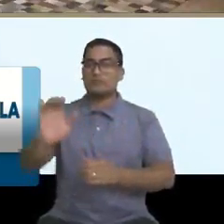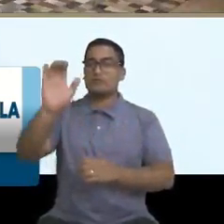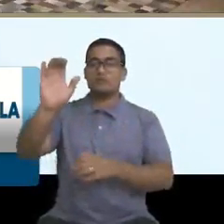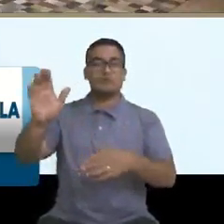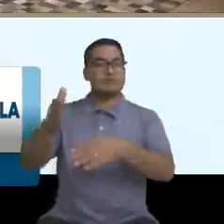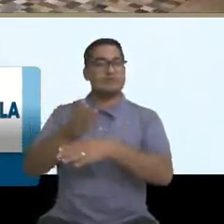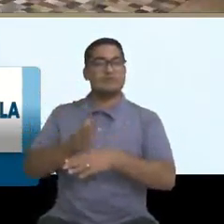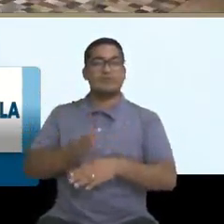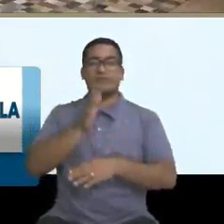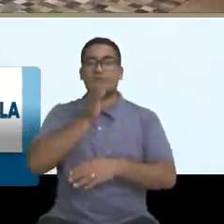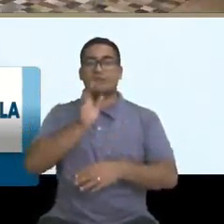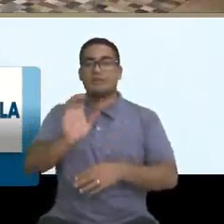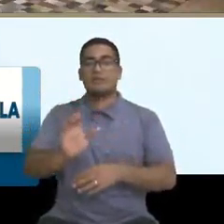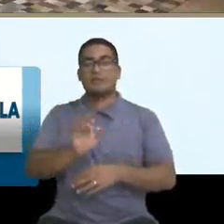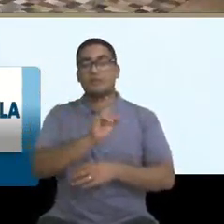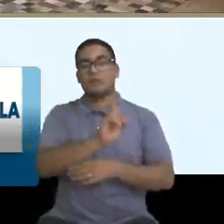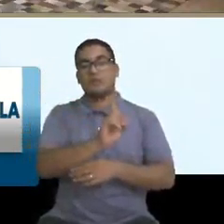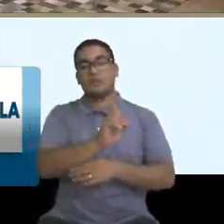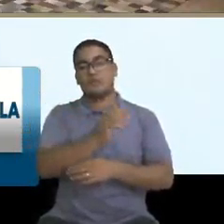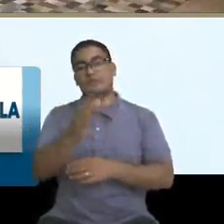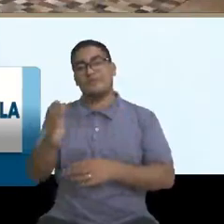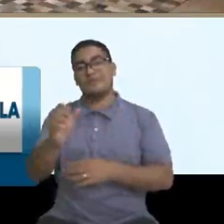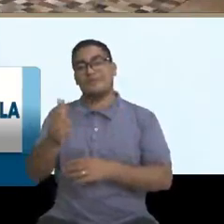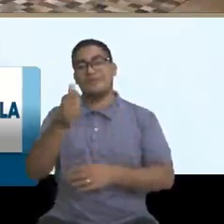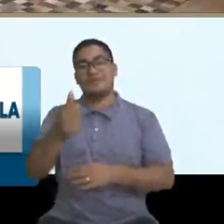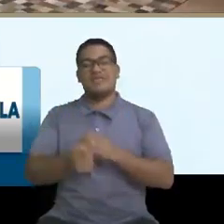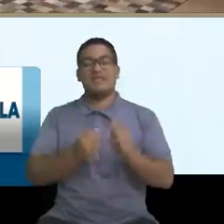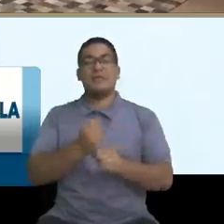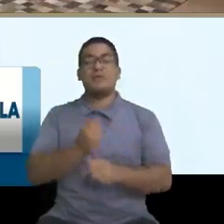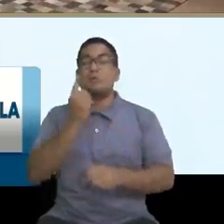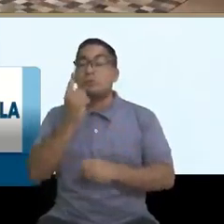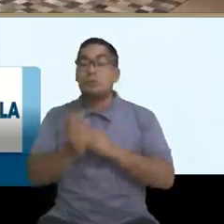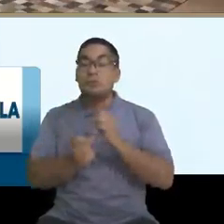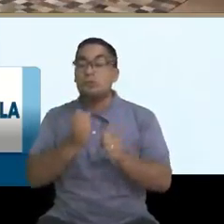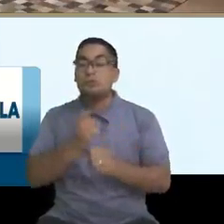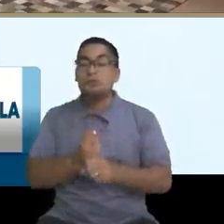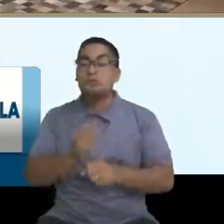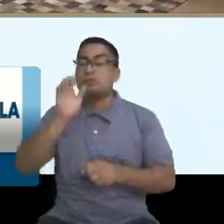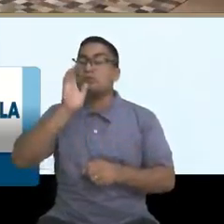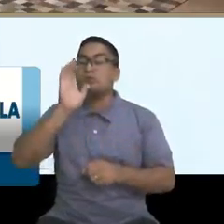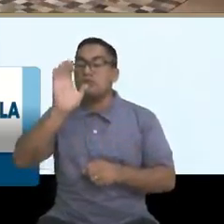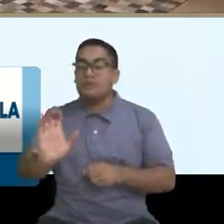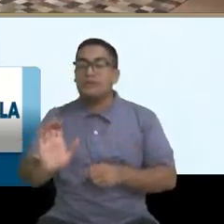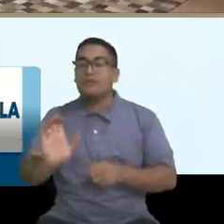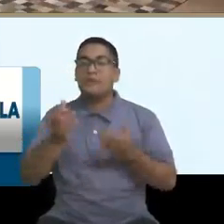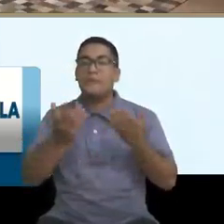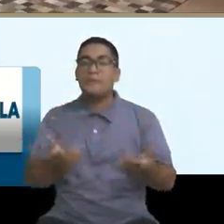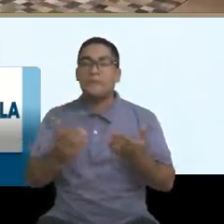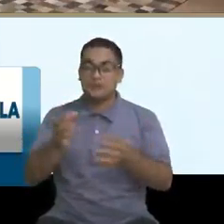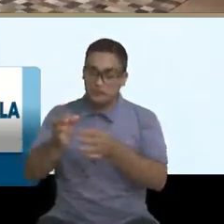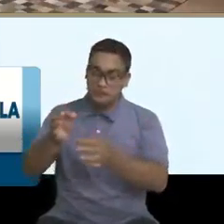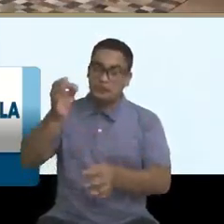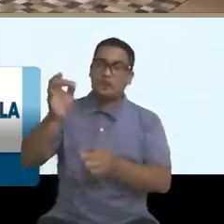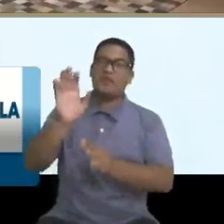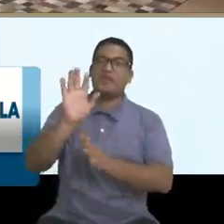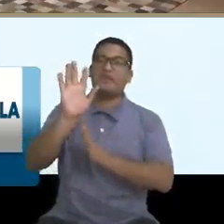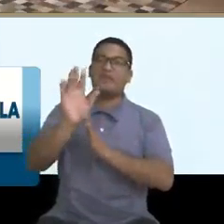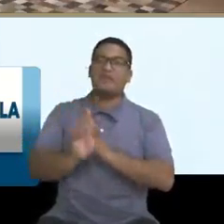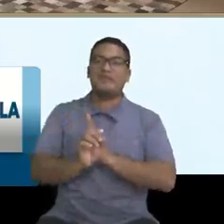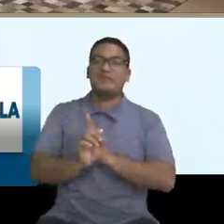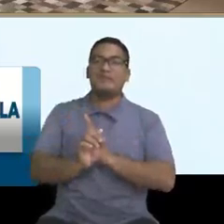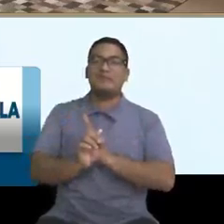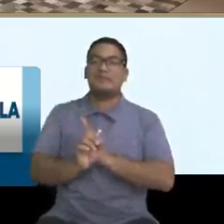dando información a las madres, y se va viendo mensual para ver cómo se va recuperando el bebé. Ok, no todos los niños